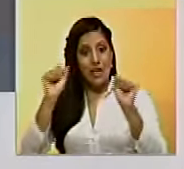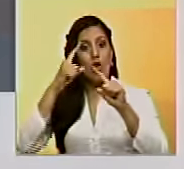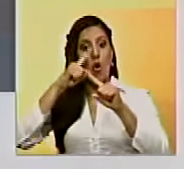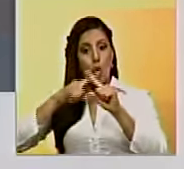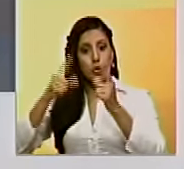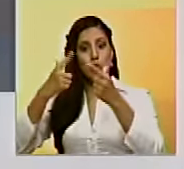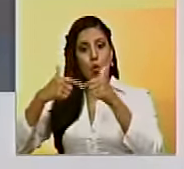rosal